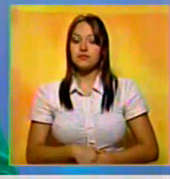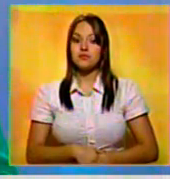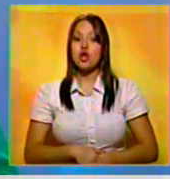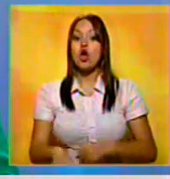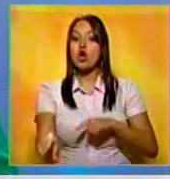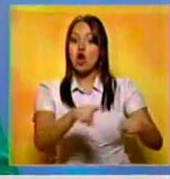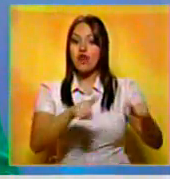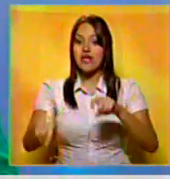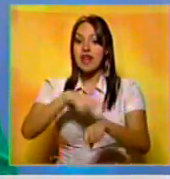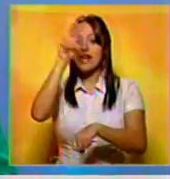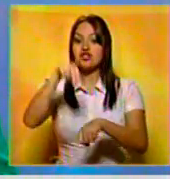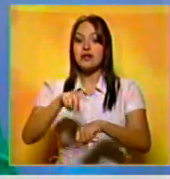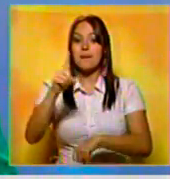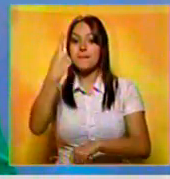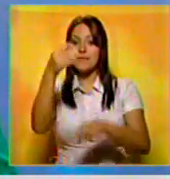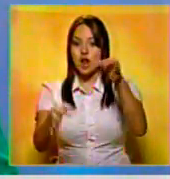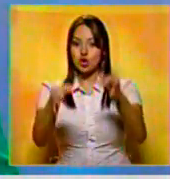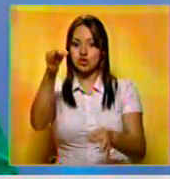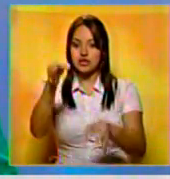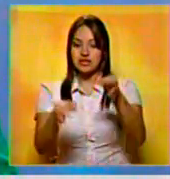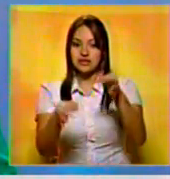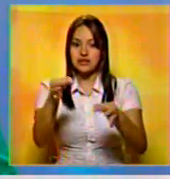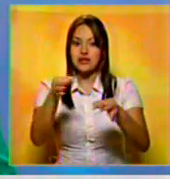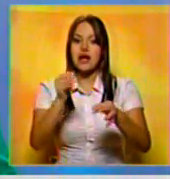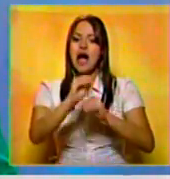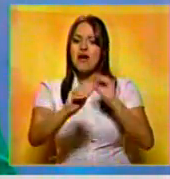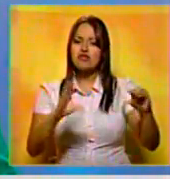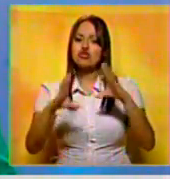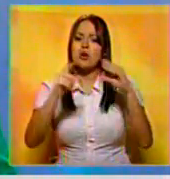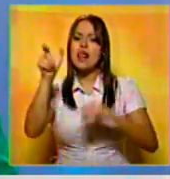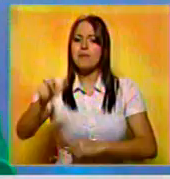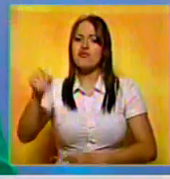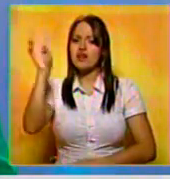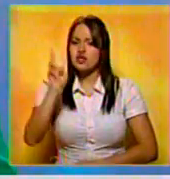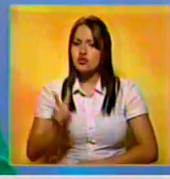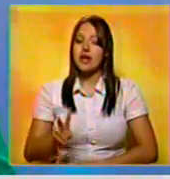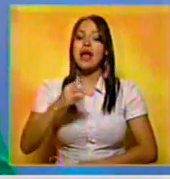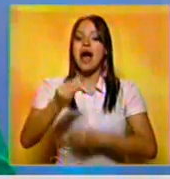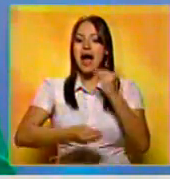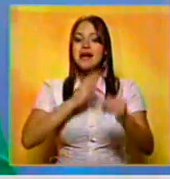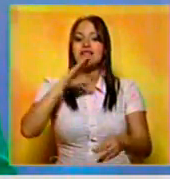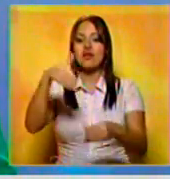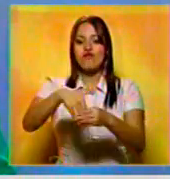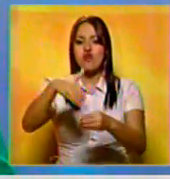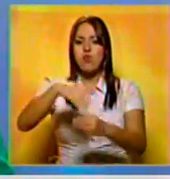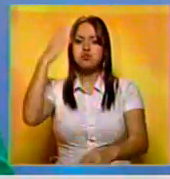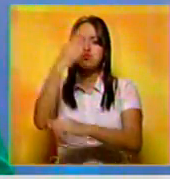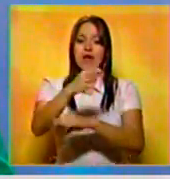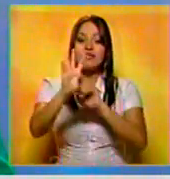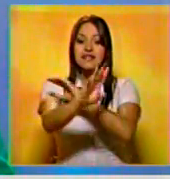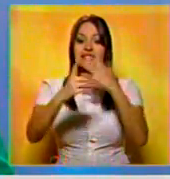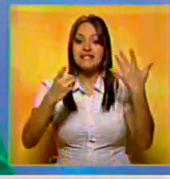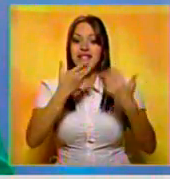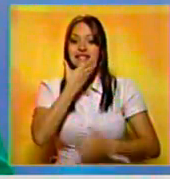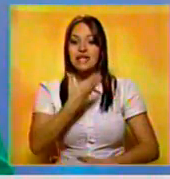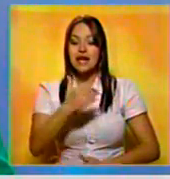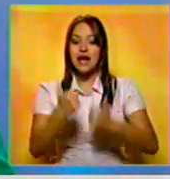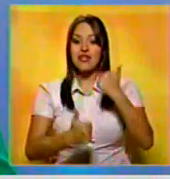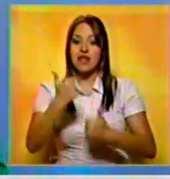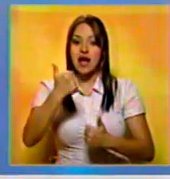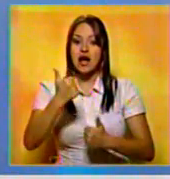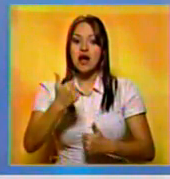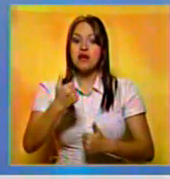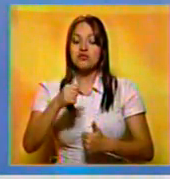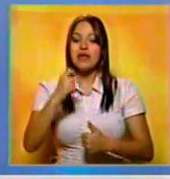El coordinador nacional de Primero Justicia, Julio Borges, invitó a los venezolanos a ejercer un voto castigo el 16 de diciembre con los candidatos que